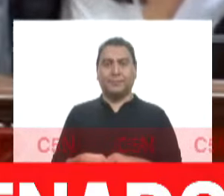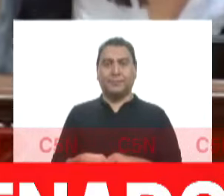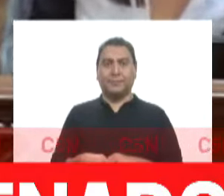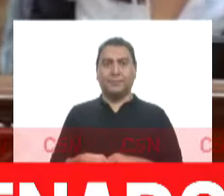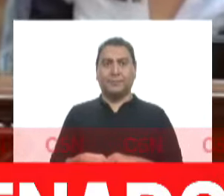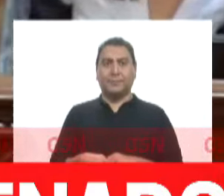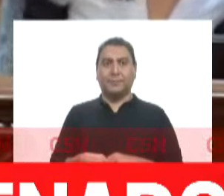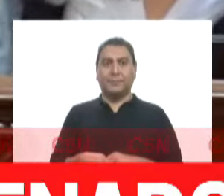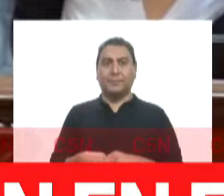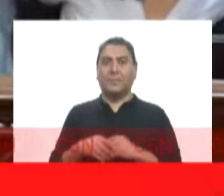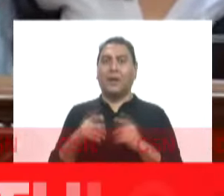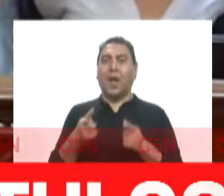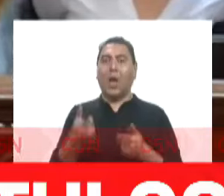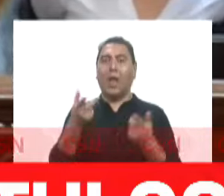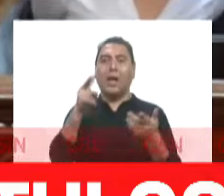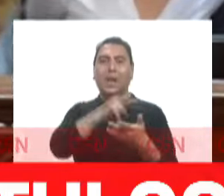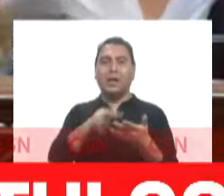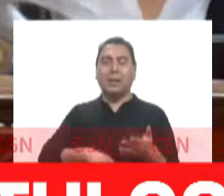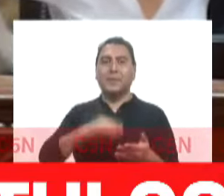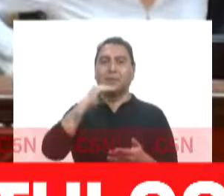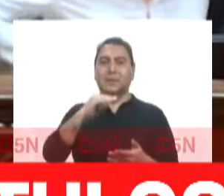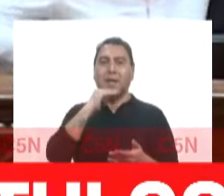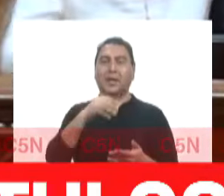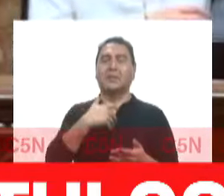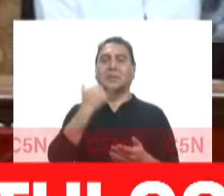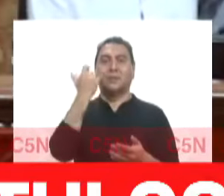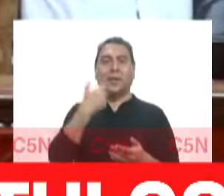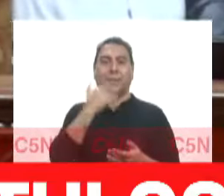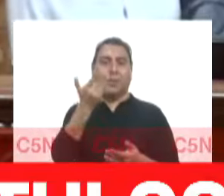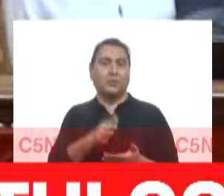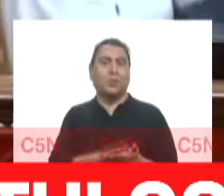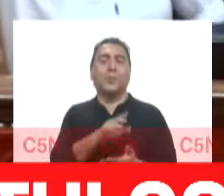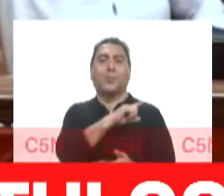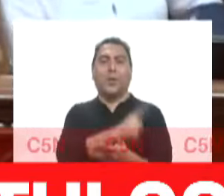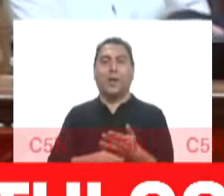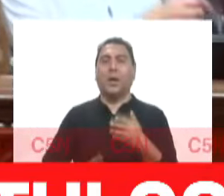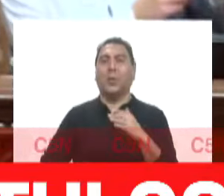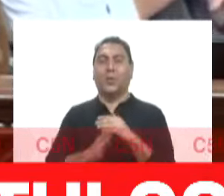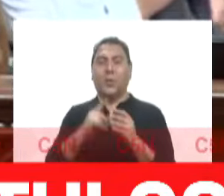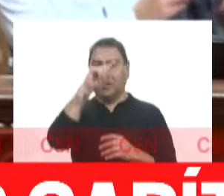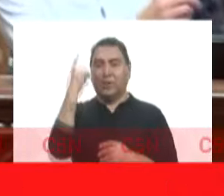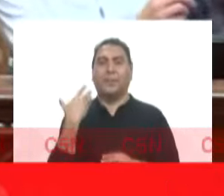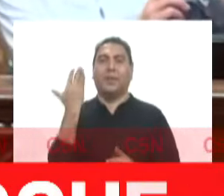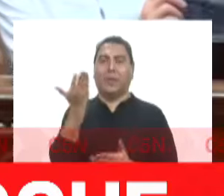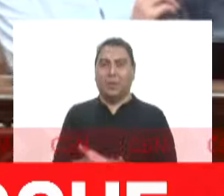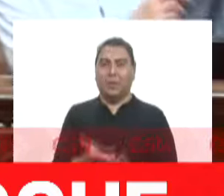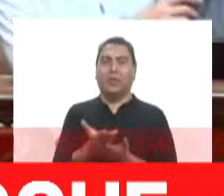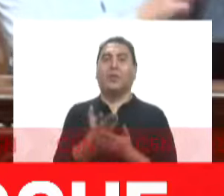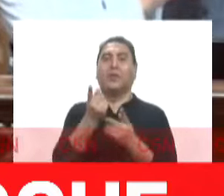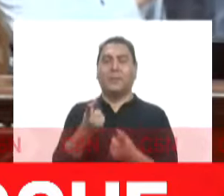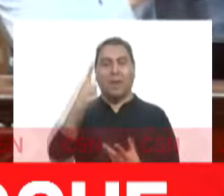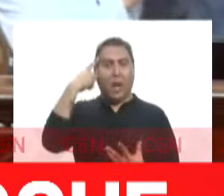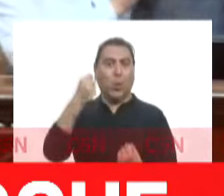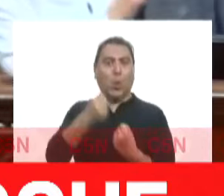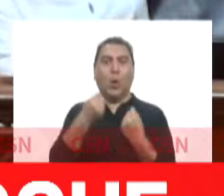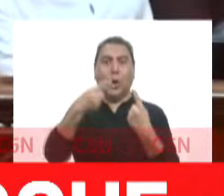Se procederá a dar lectura a los mensajes remitidos por el Poder Ejecutivo Nacional solicitando prestar acuerdo a